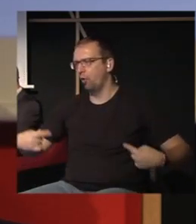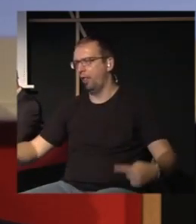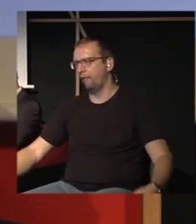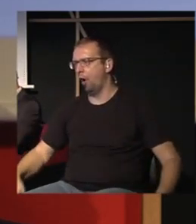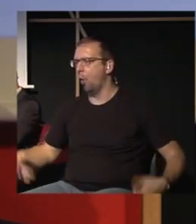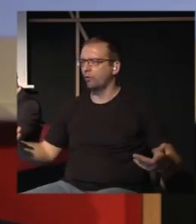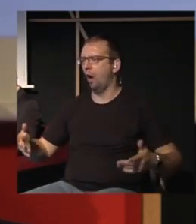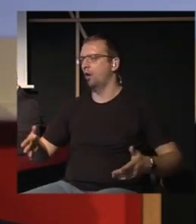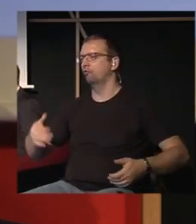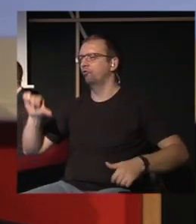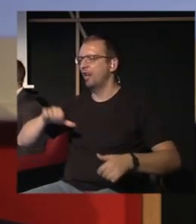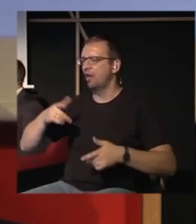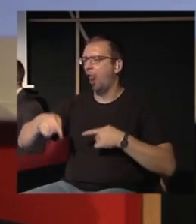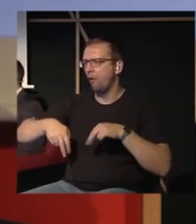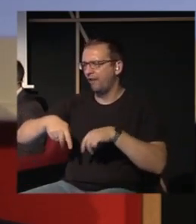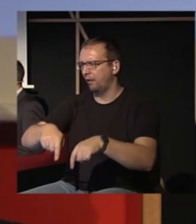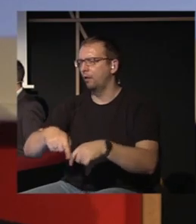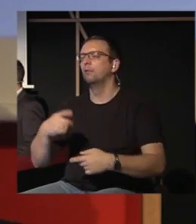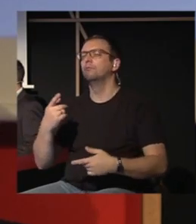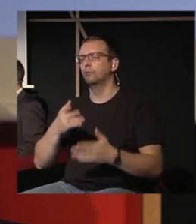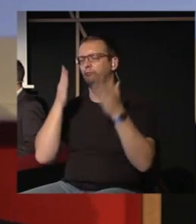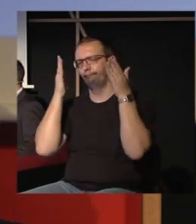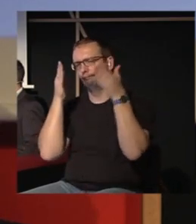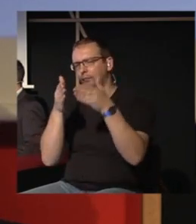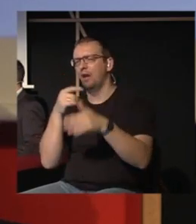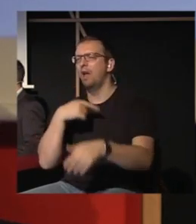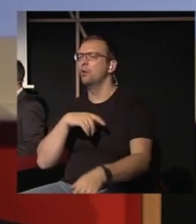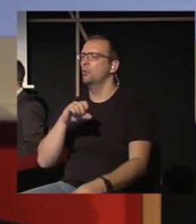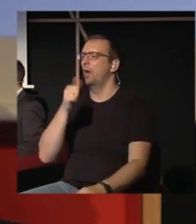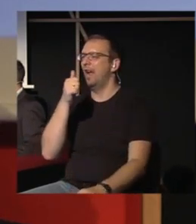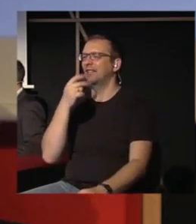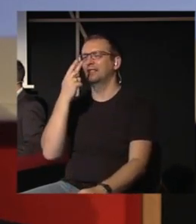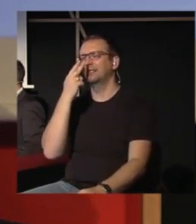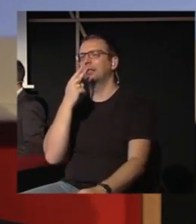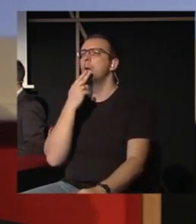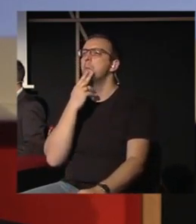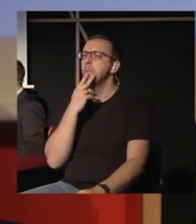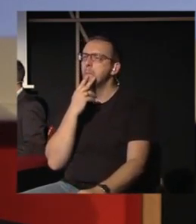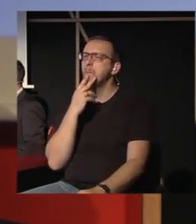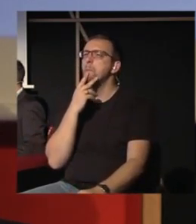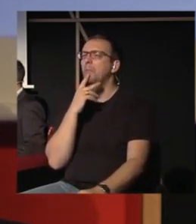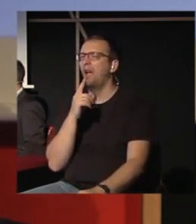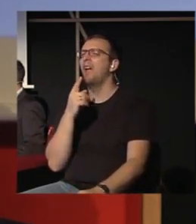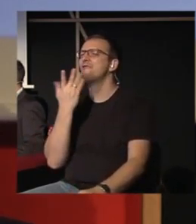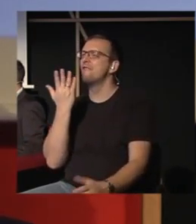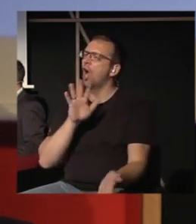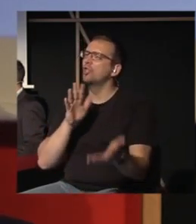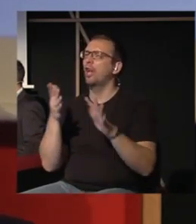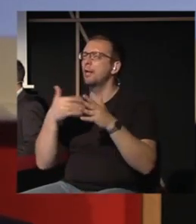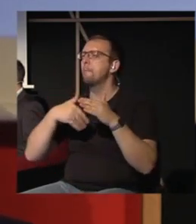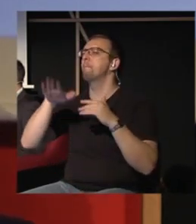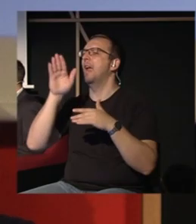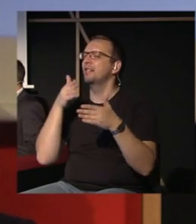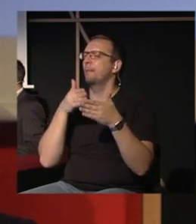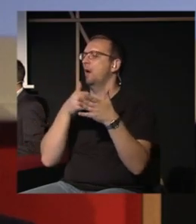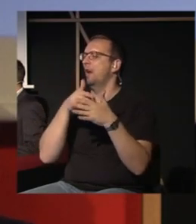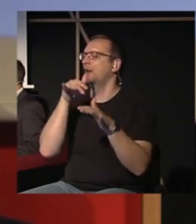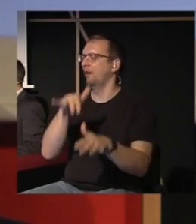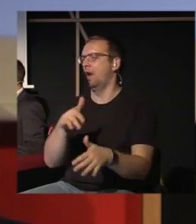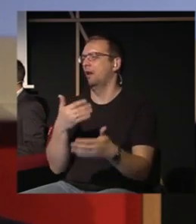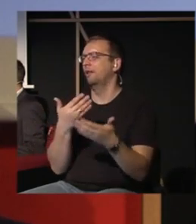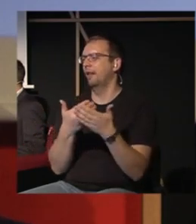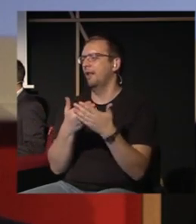le afectaban más estas barreras. Queríamos, antes de empezar a hacer infraestructura, creamos un grupo